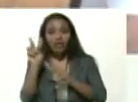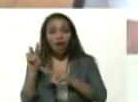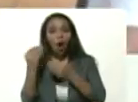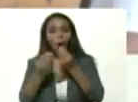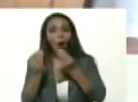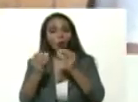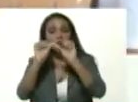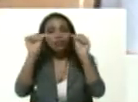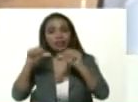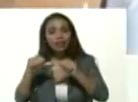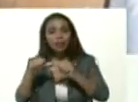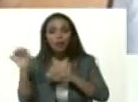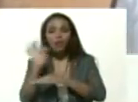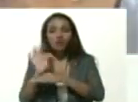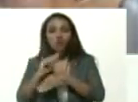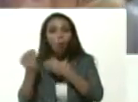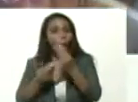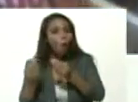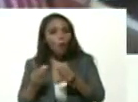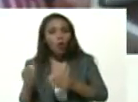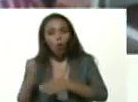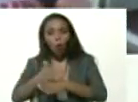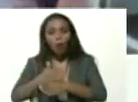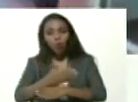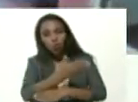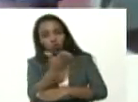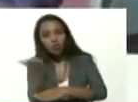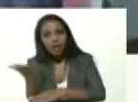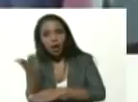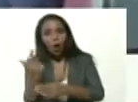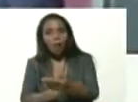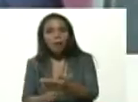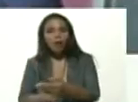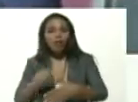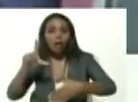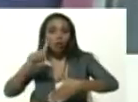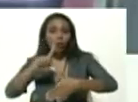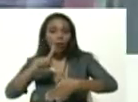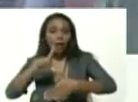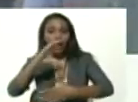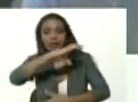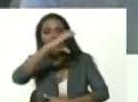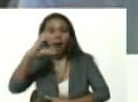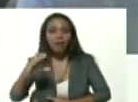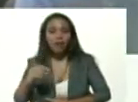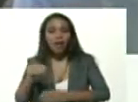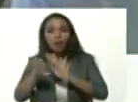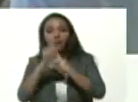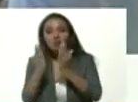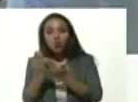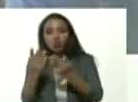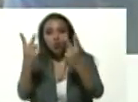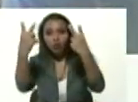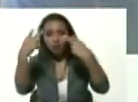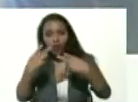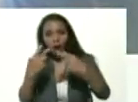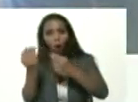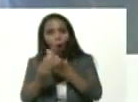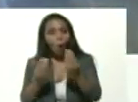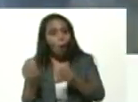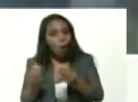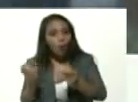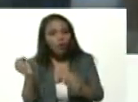yo comparto esto con todos nuestros hermanos de América Latina y el Caribe. Y quien lo quiere escuchar en el mundo. El sistema masivo